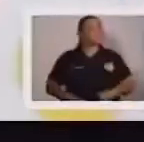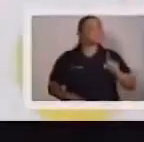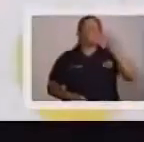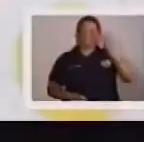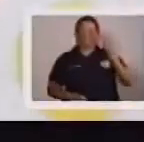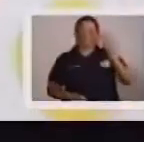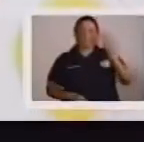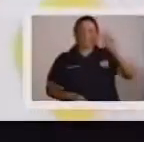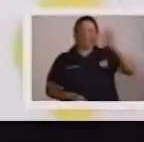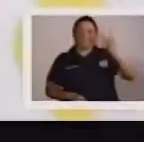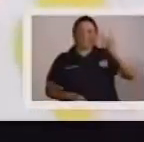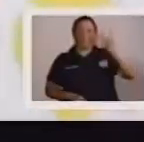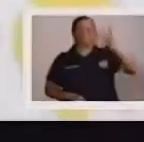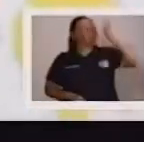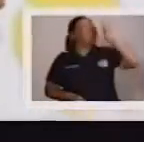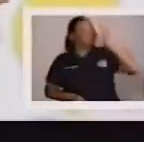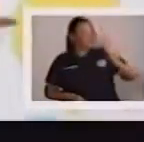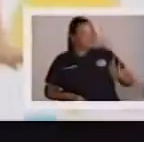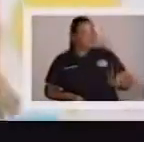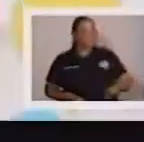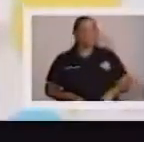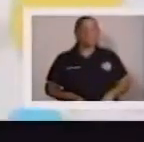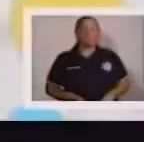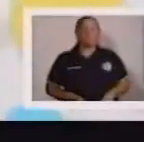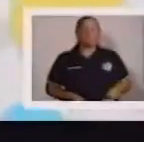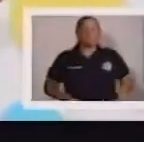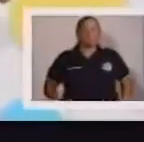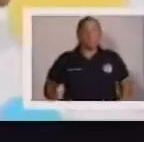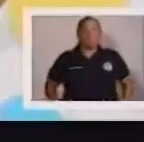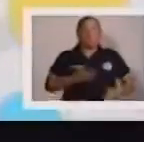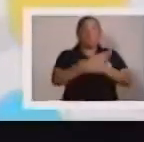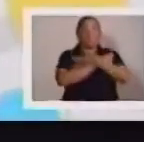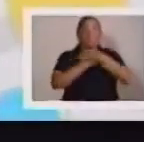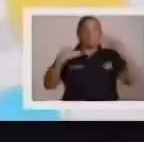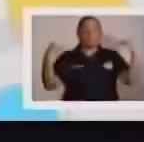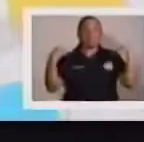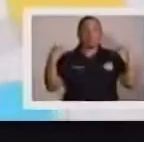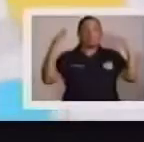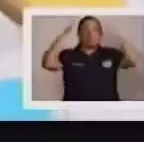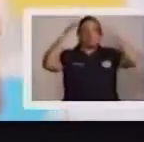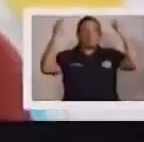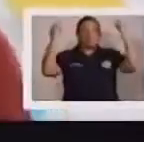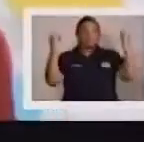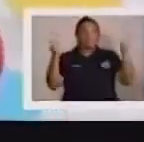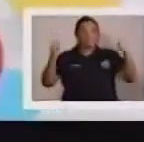a las 2 y a las 3. El